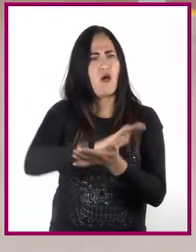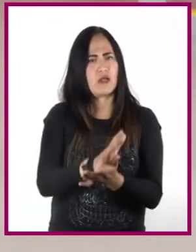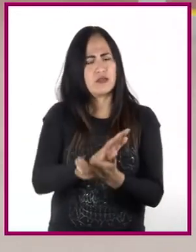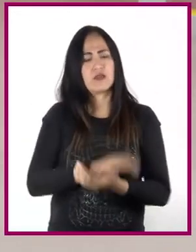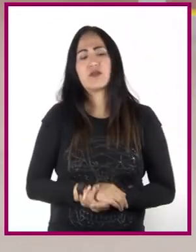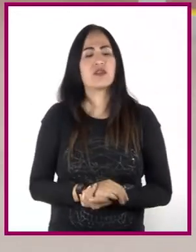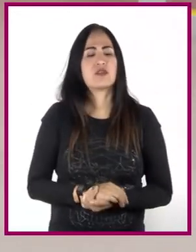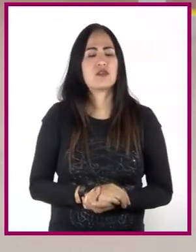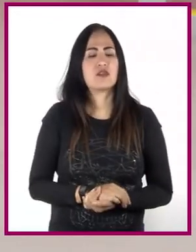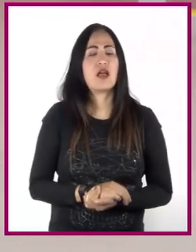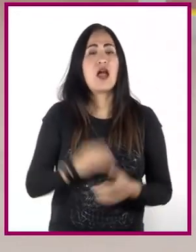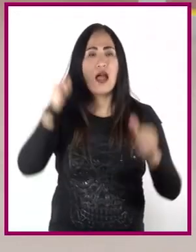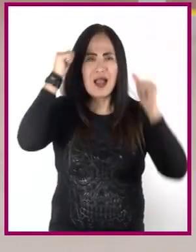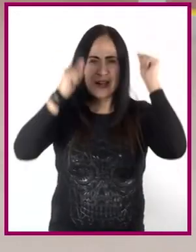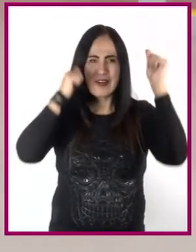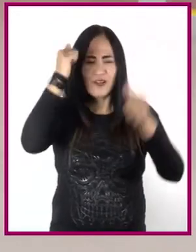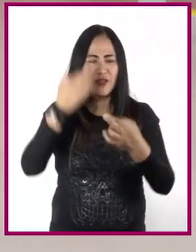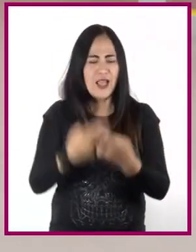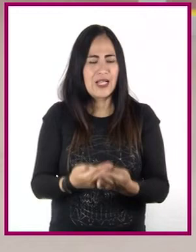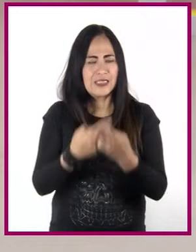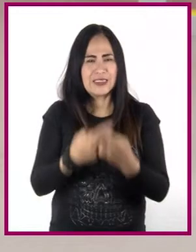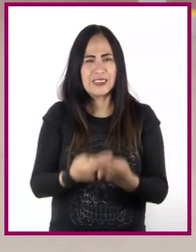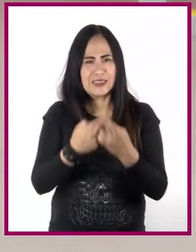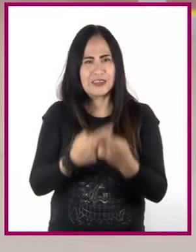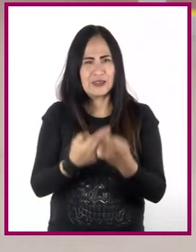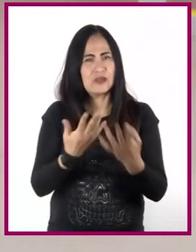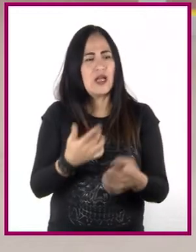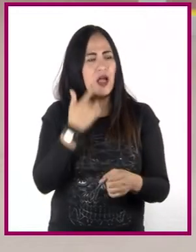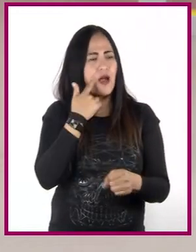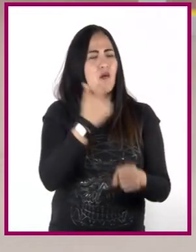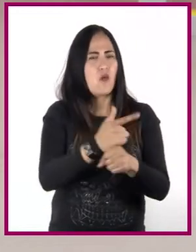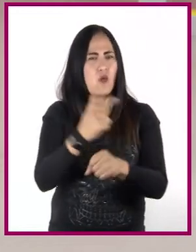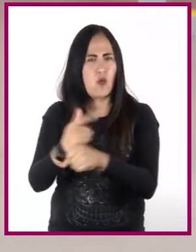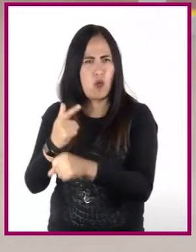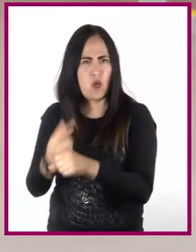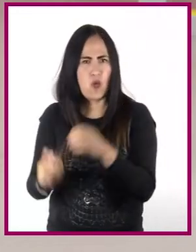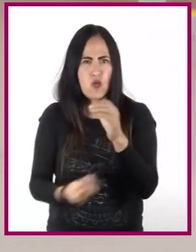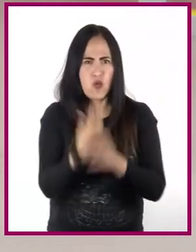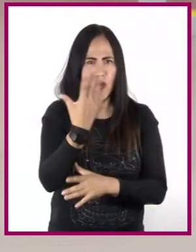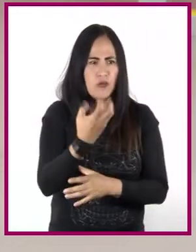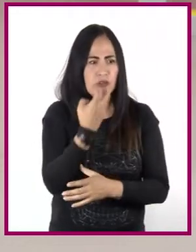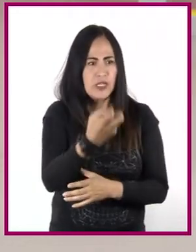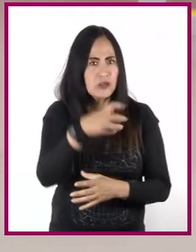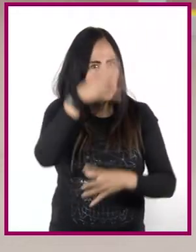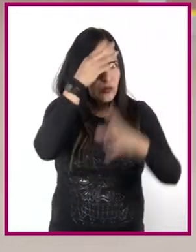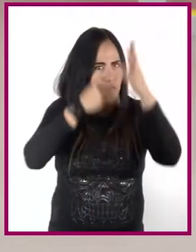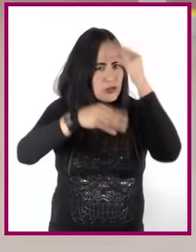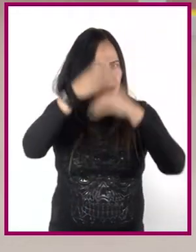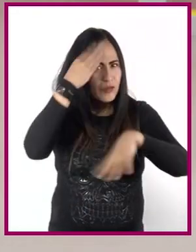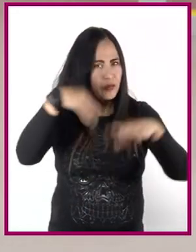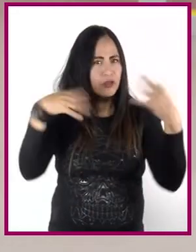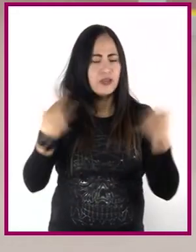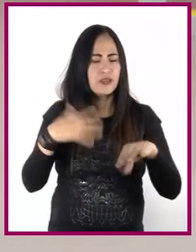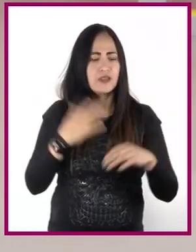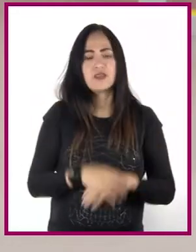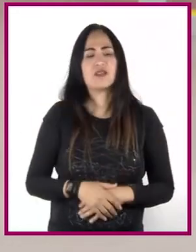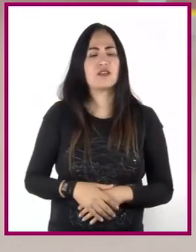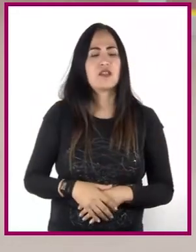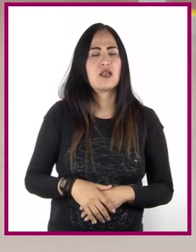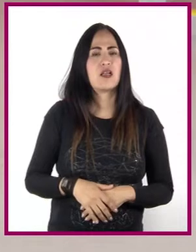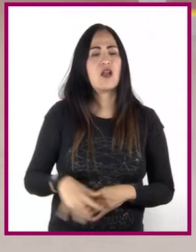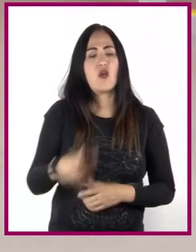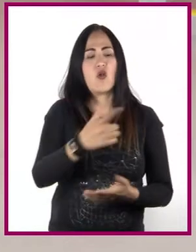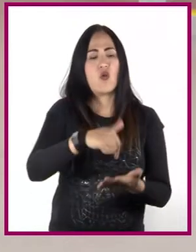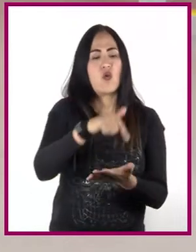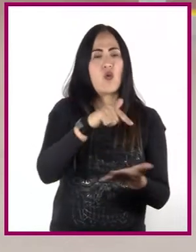Yacimientos arqueológicos. Y pienso en los nuevos descubrimientos y lo que nos aportan. Zonas o áreas